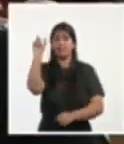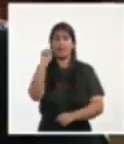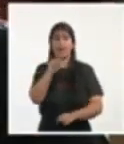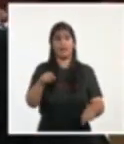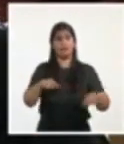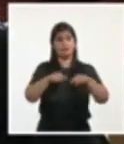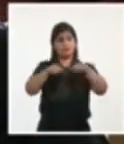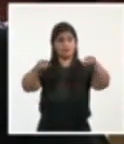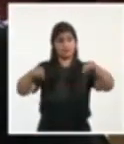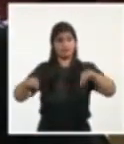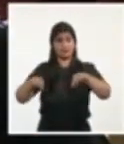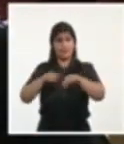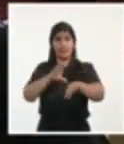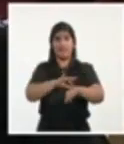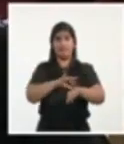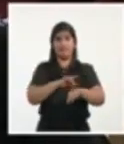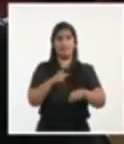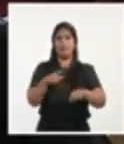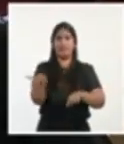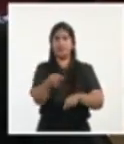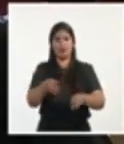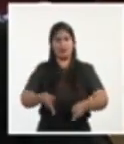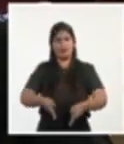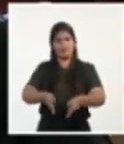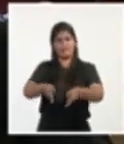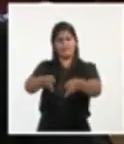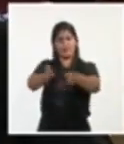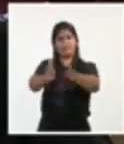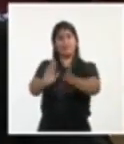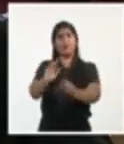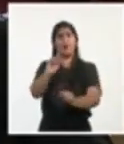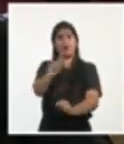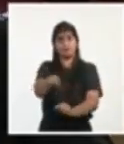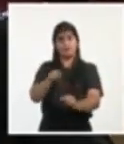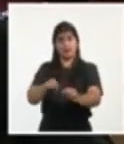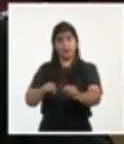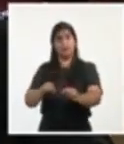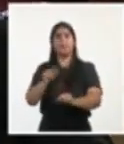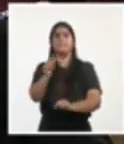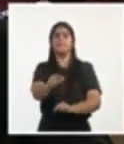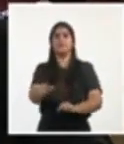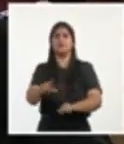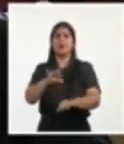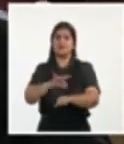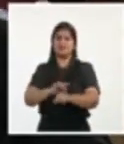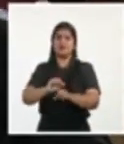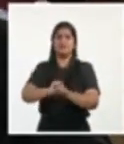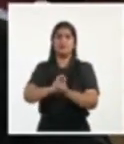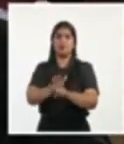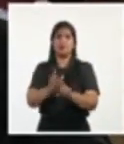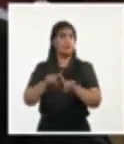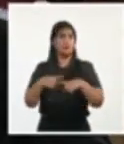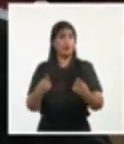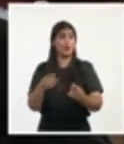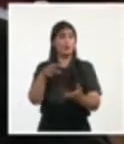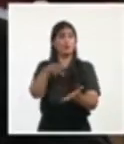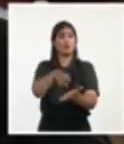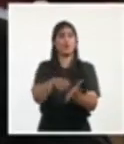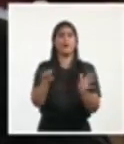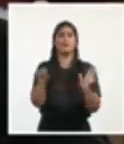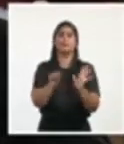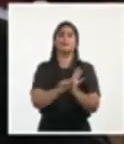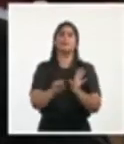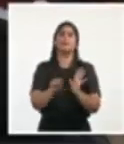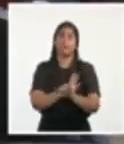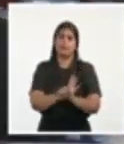pasillo. Mire, es la capacidad también de respuesta para que una persona que necesite atención no esté